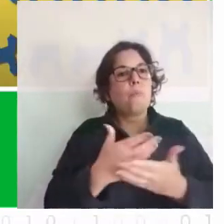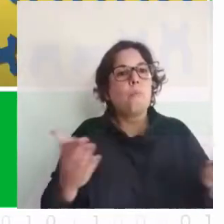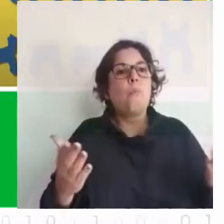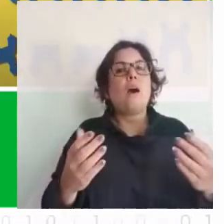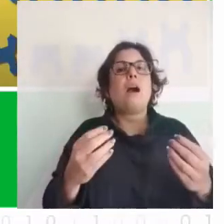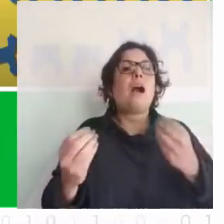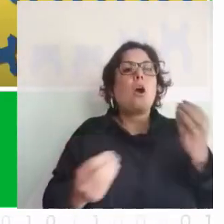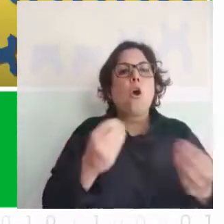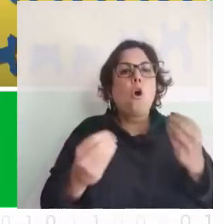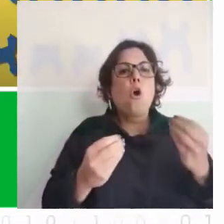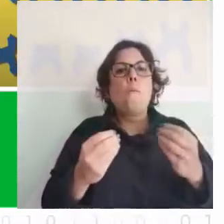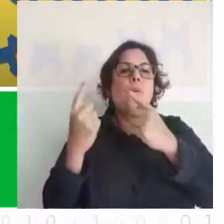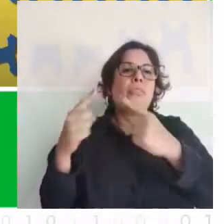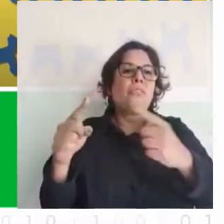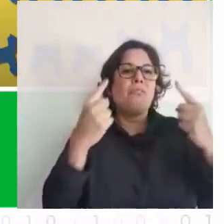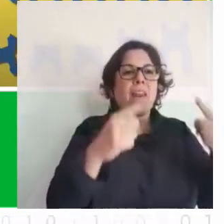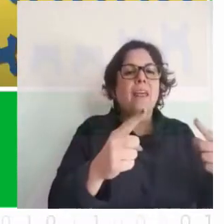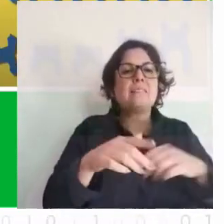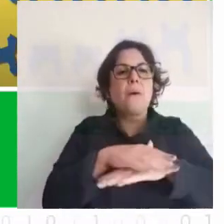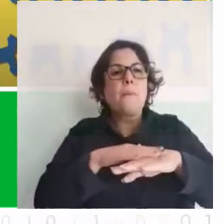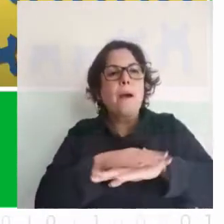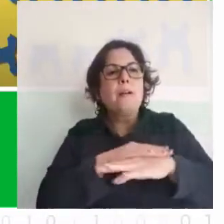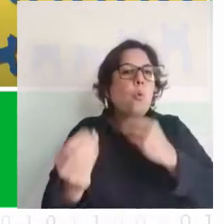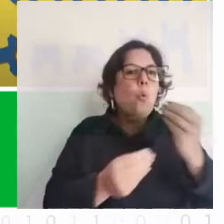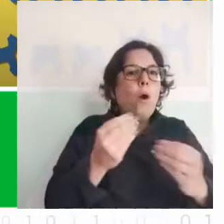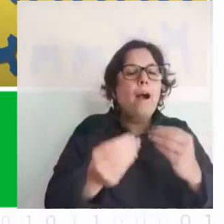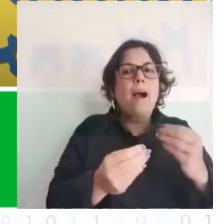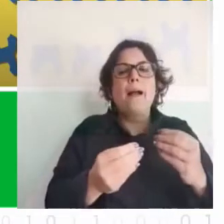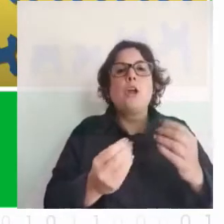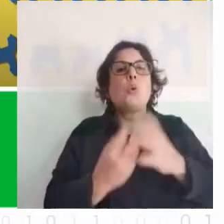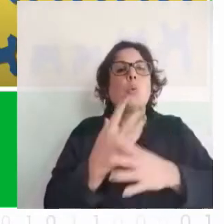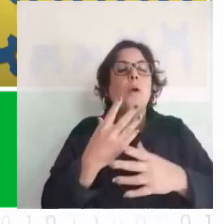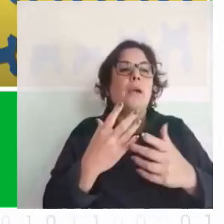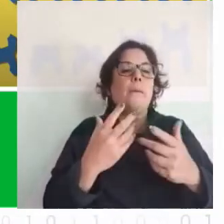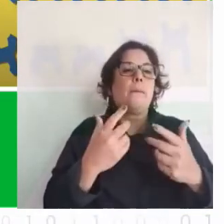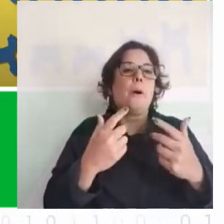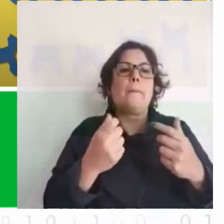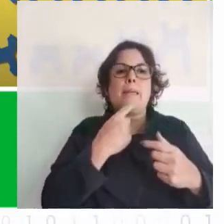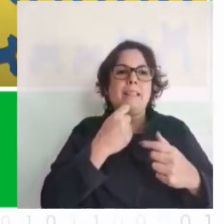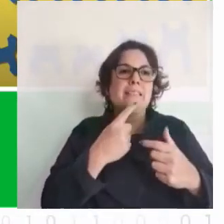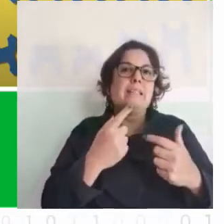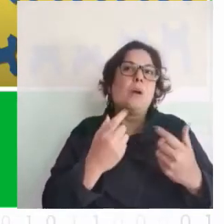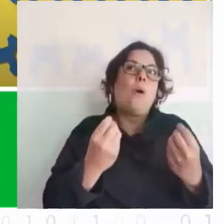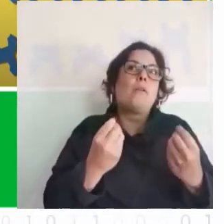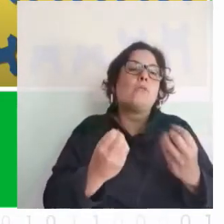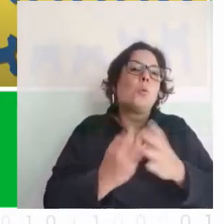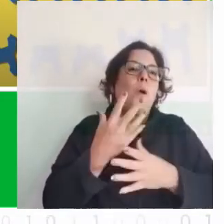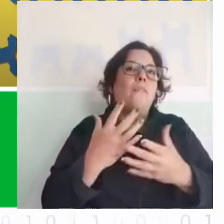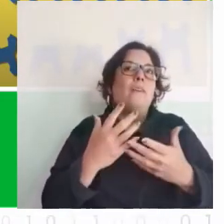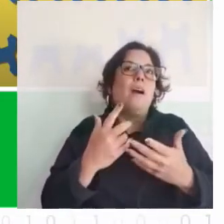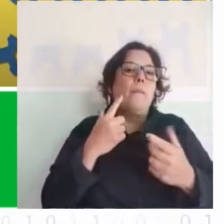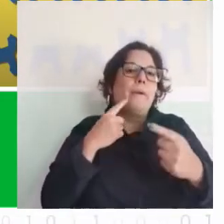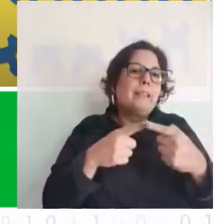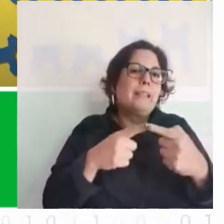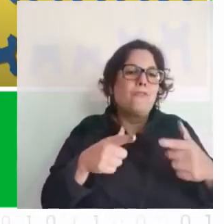qué se basan esas diferencias y cuál es el nuevo approach de la medicina, si ustedes quieren. Voy a